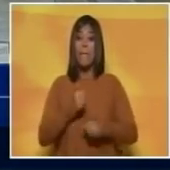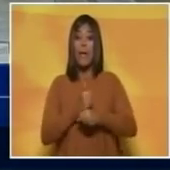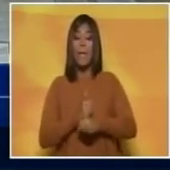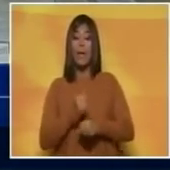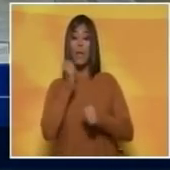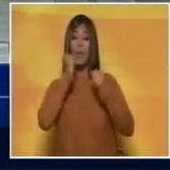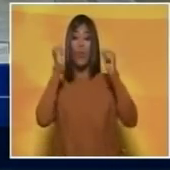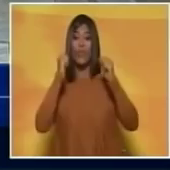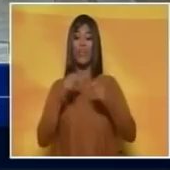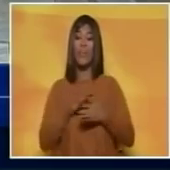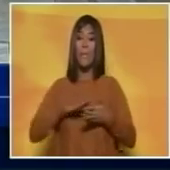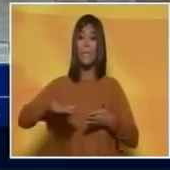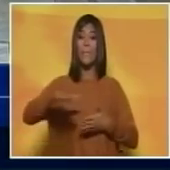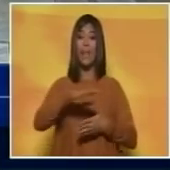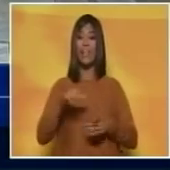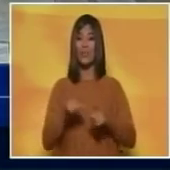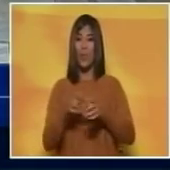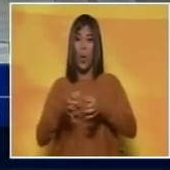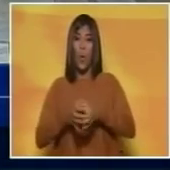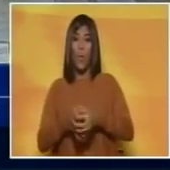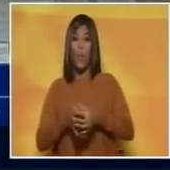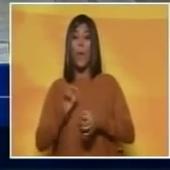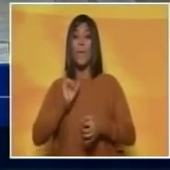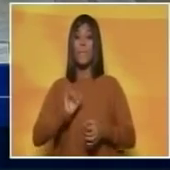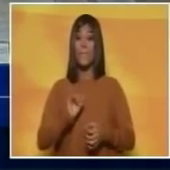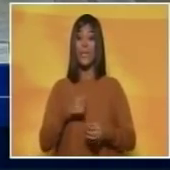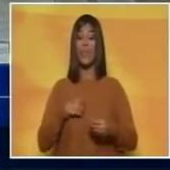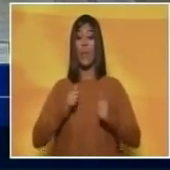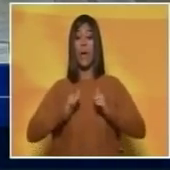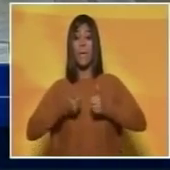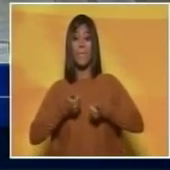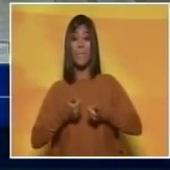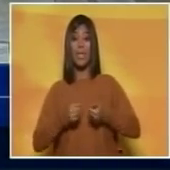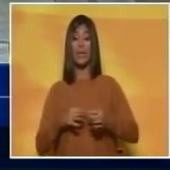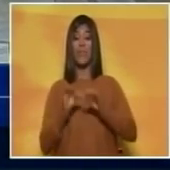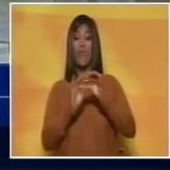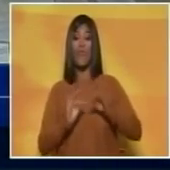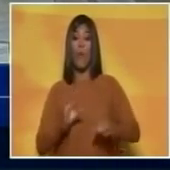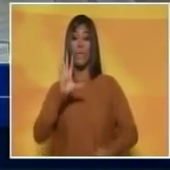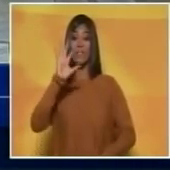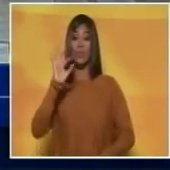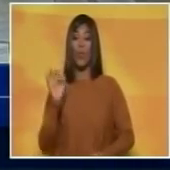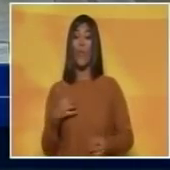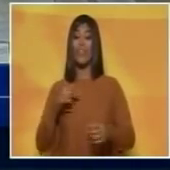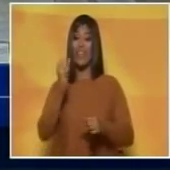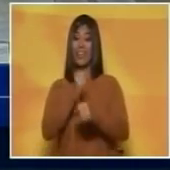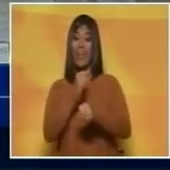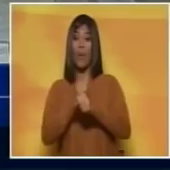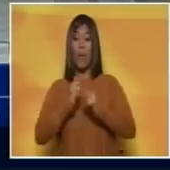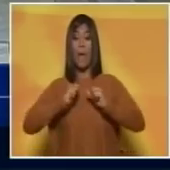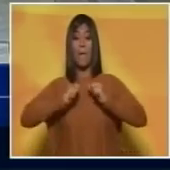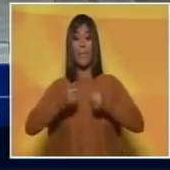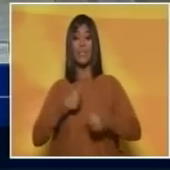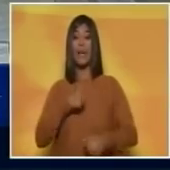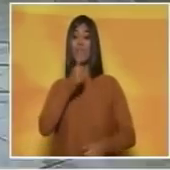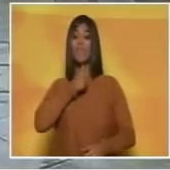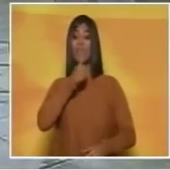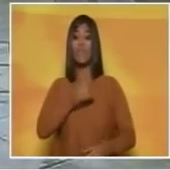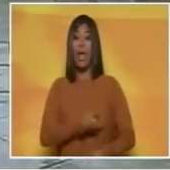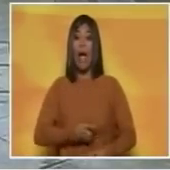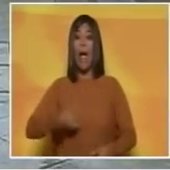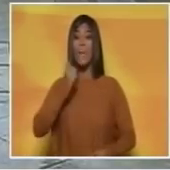la Plaza de la Moneda. Una medida que iniciaron 50 trabajadores el pasado 30 de